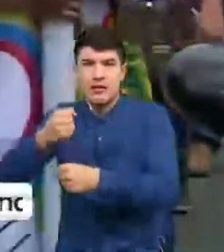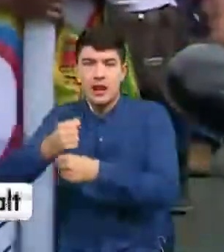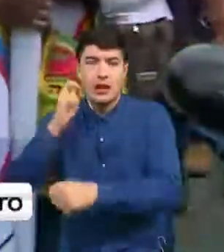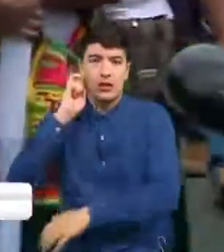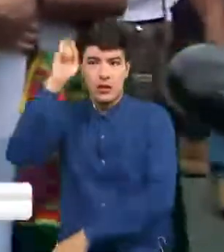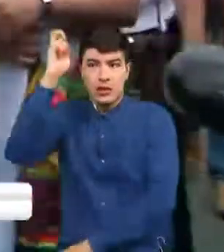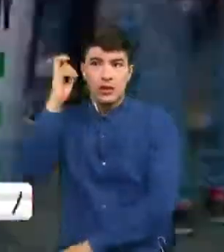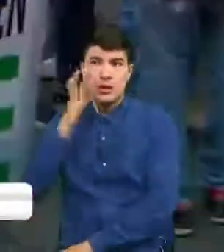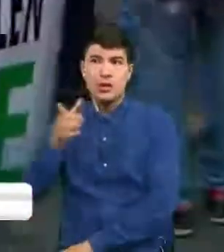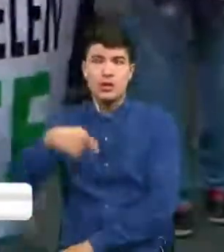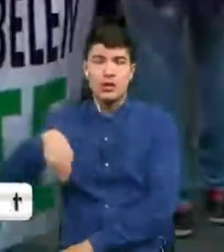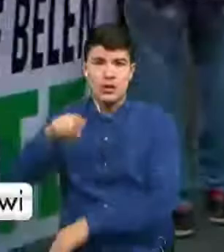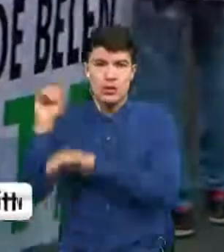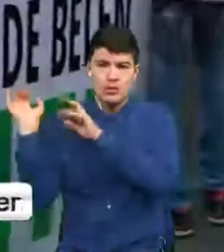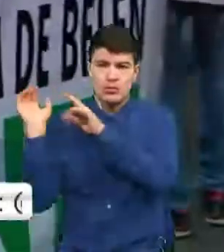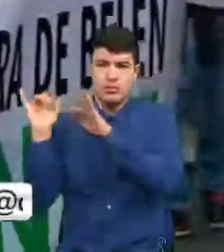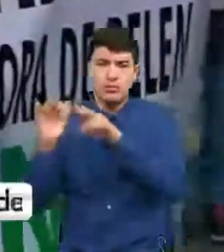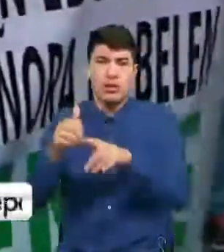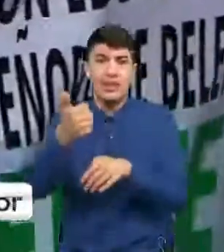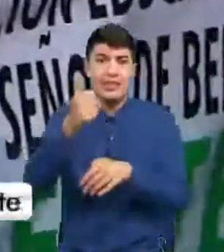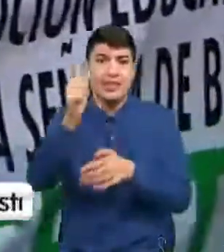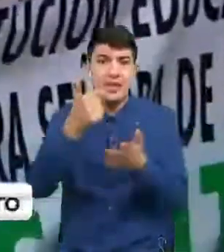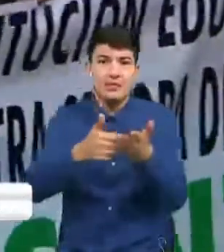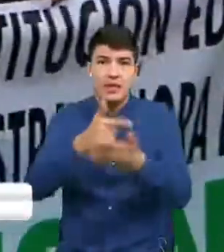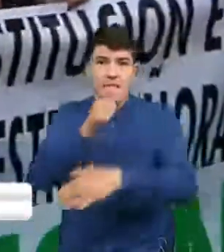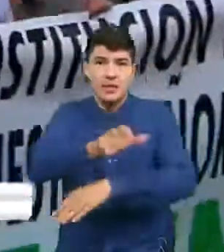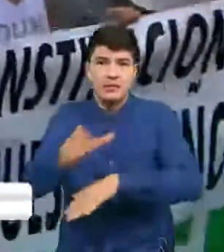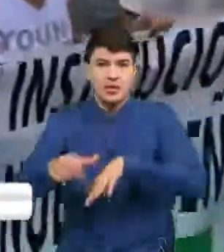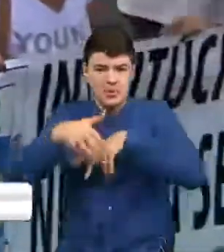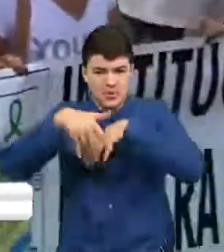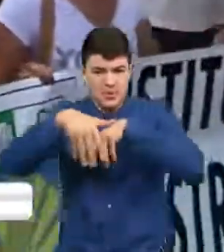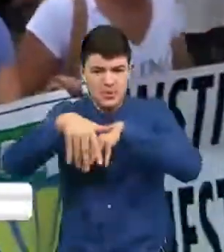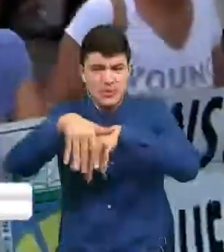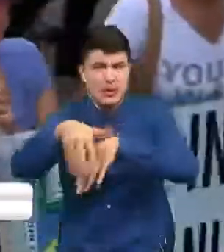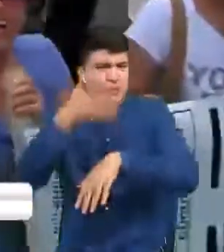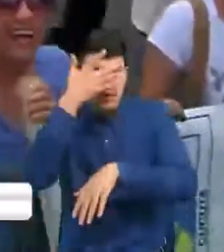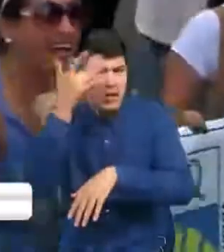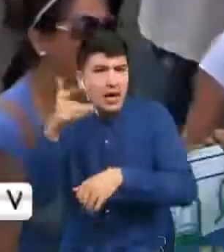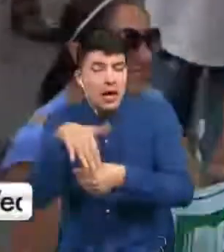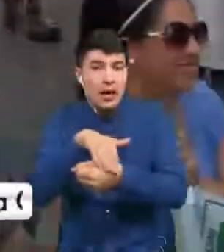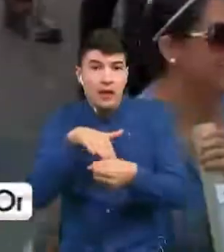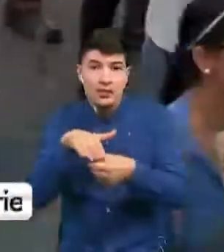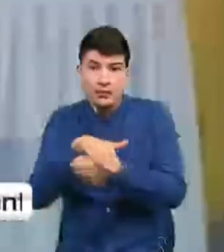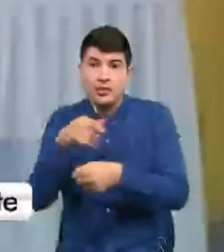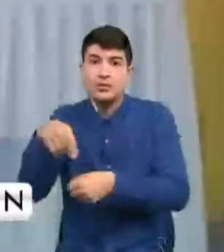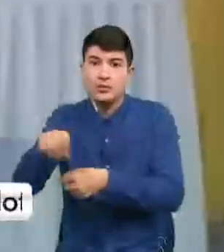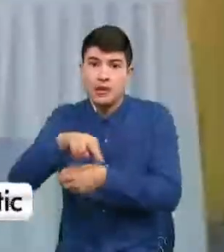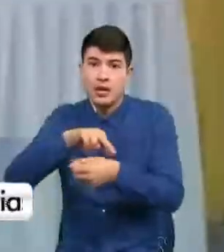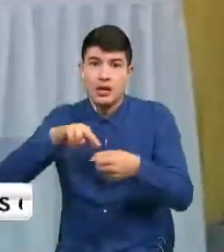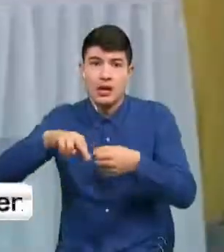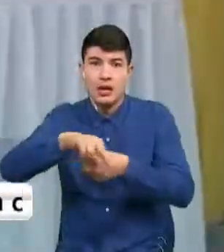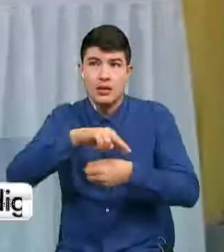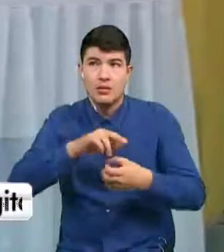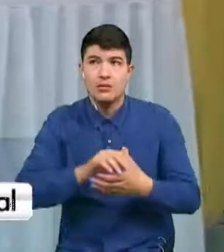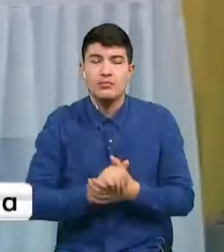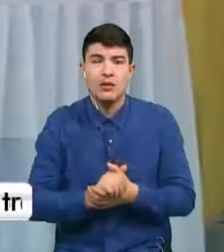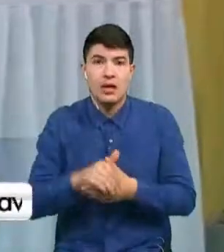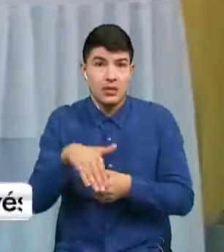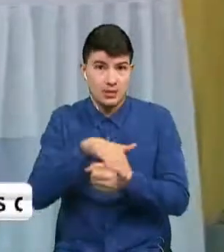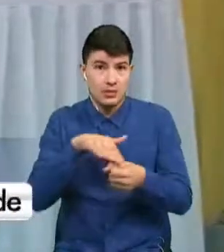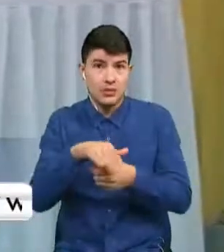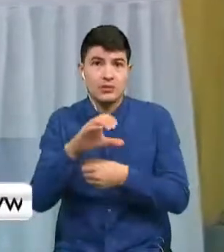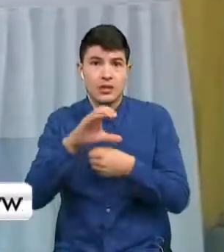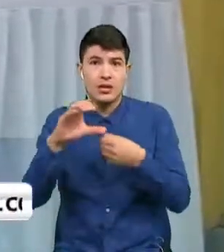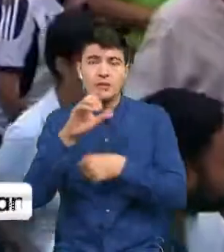han logrado conglomerar a más de 10.000 personas en parte por la situación que atraviesa la región las condiciones de la ciudad están muy difíciles